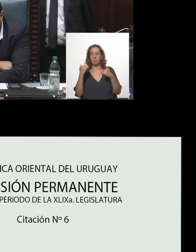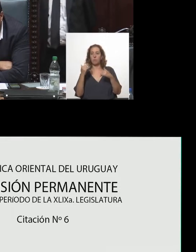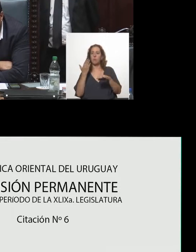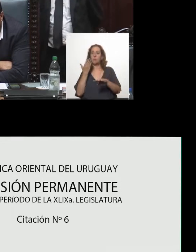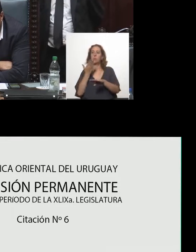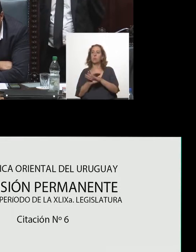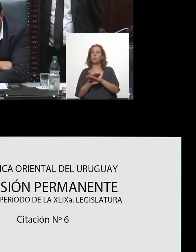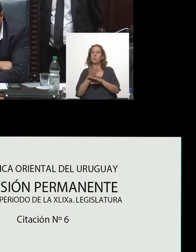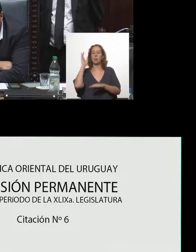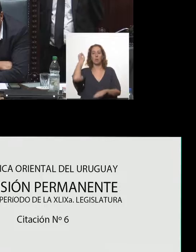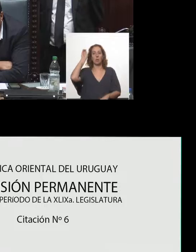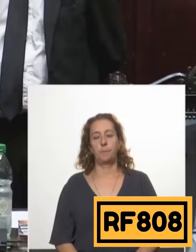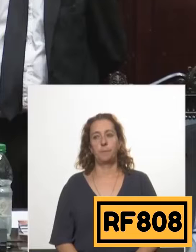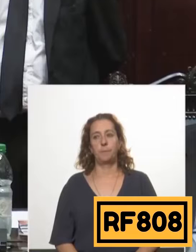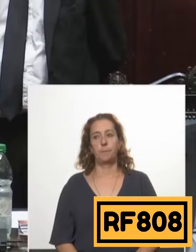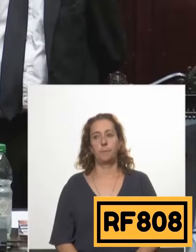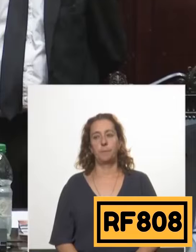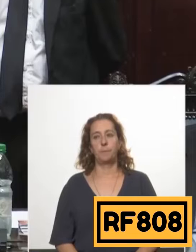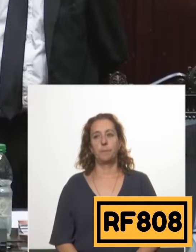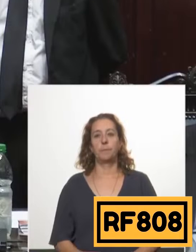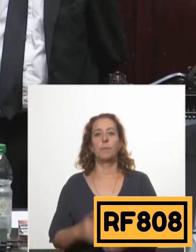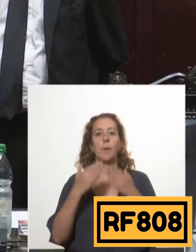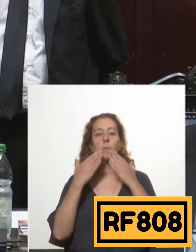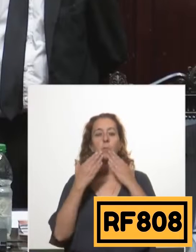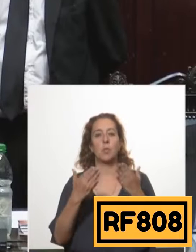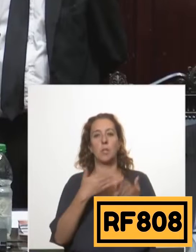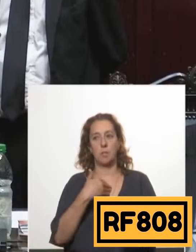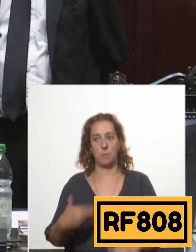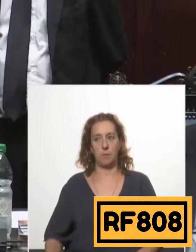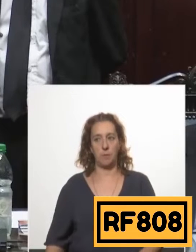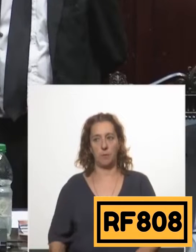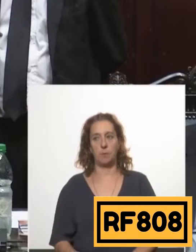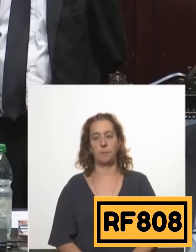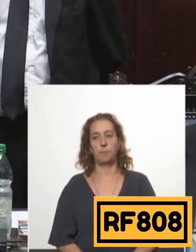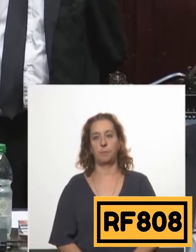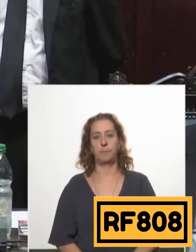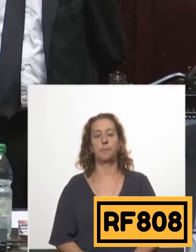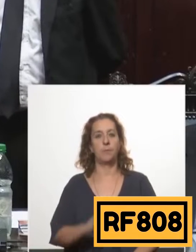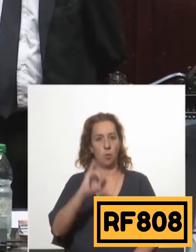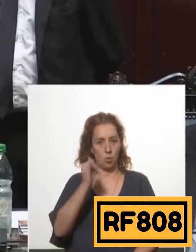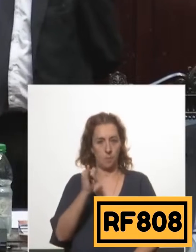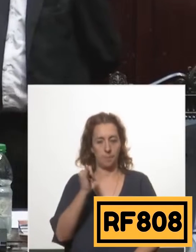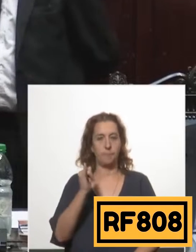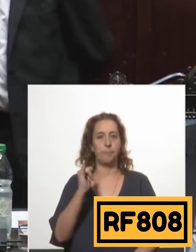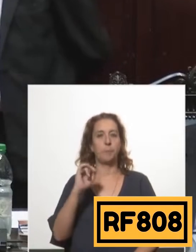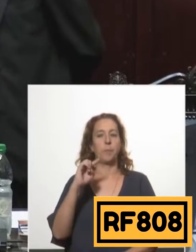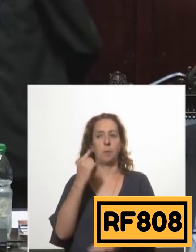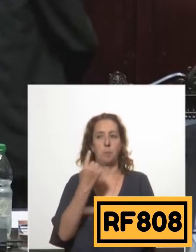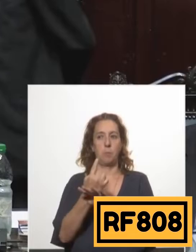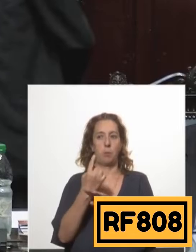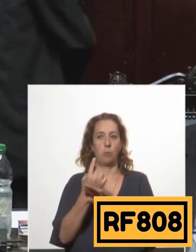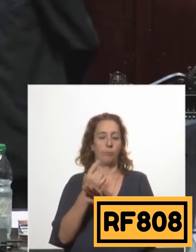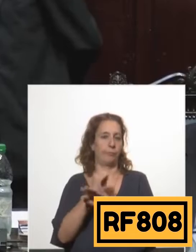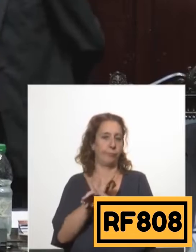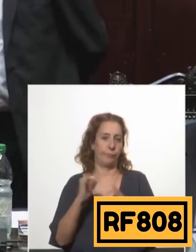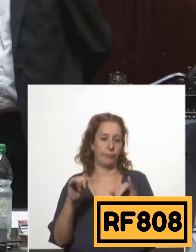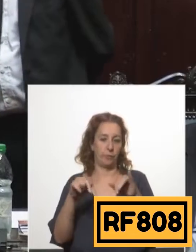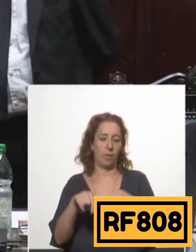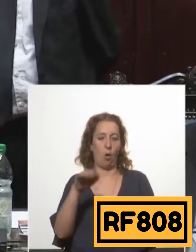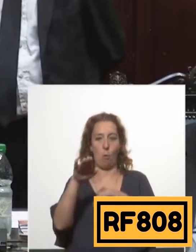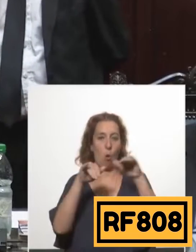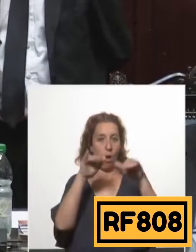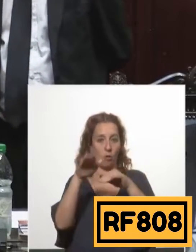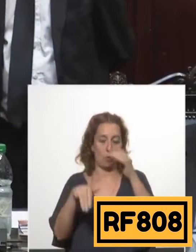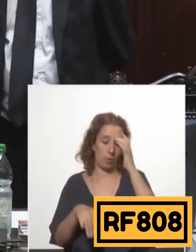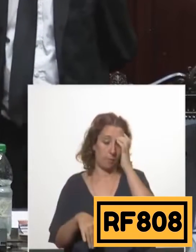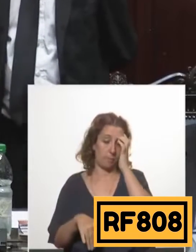solicitando la palabra el diputado Cayani. Muchas gracias, presidente. Sí, primero que nada, estamos cerrando esta convocatoria